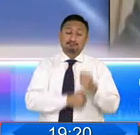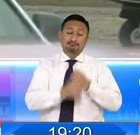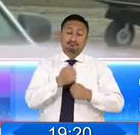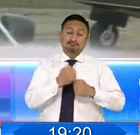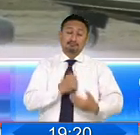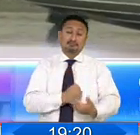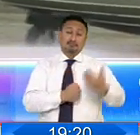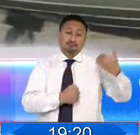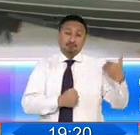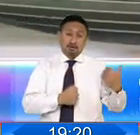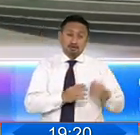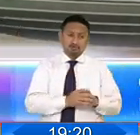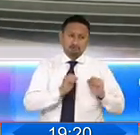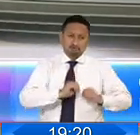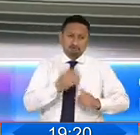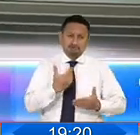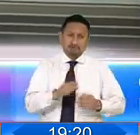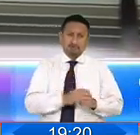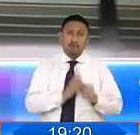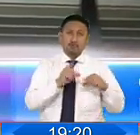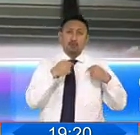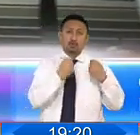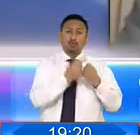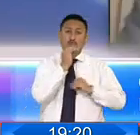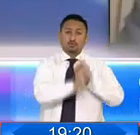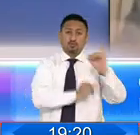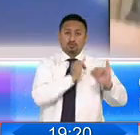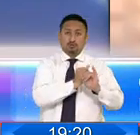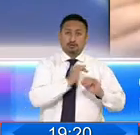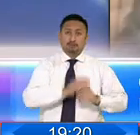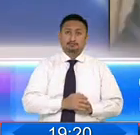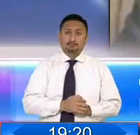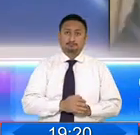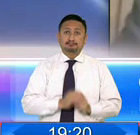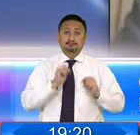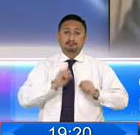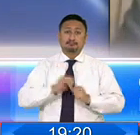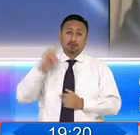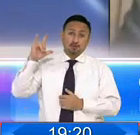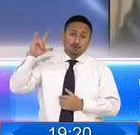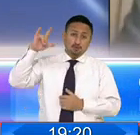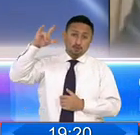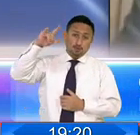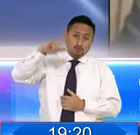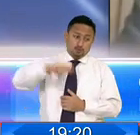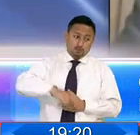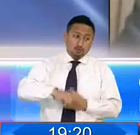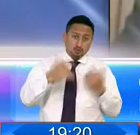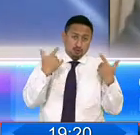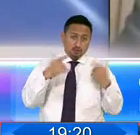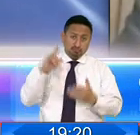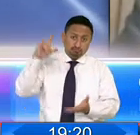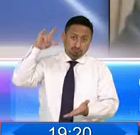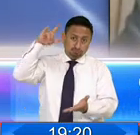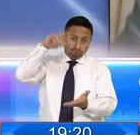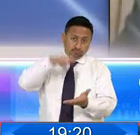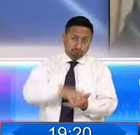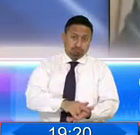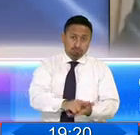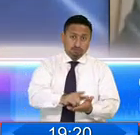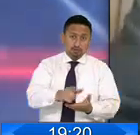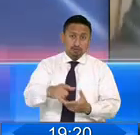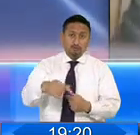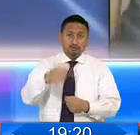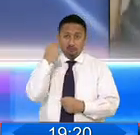tiempo hay indicios claros de grupos internacionales. Narcoavionetas ingresan a la hora que quieren y